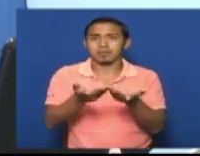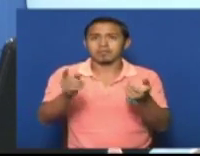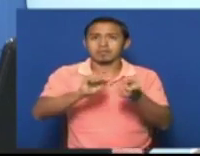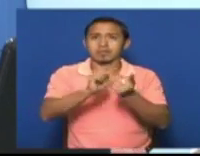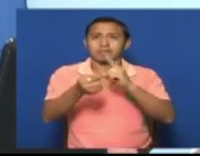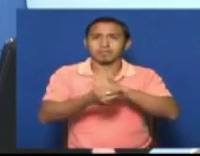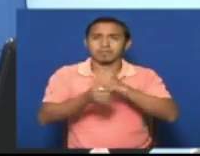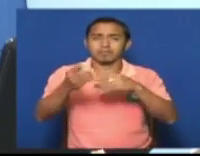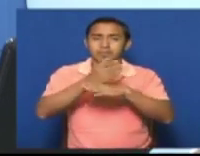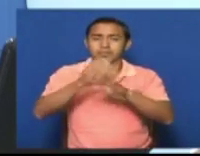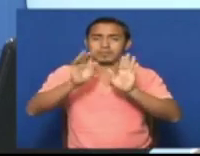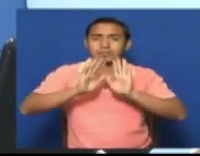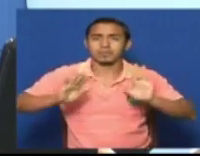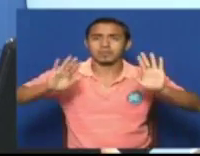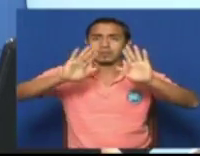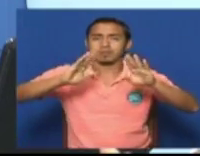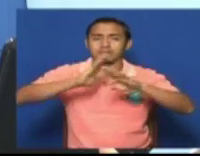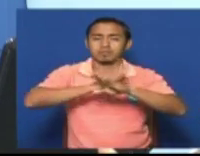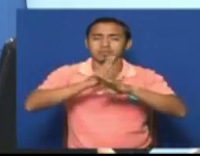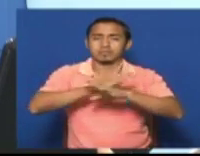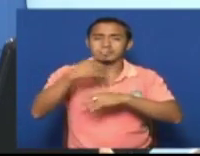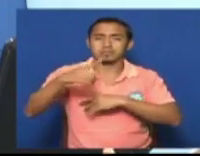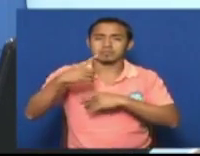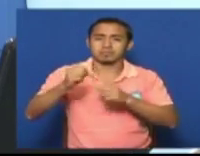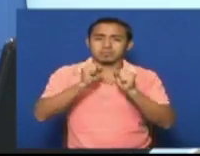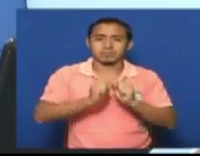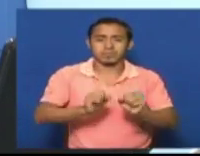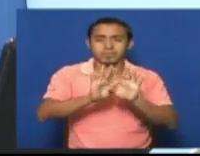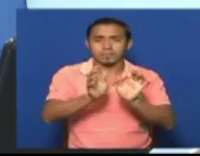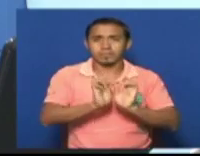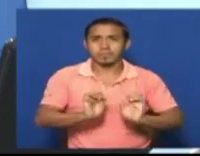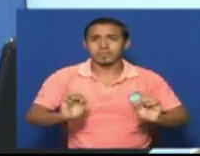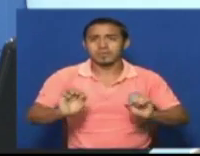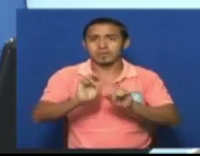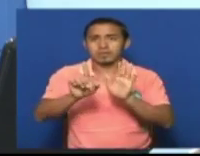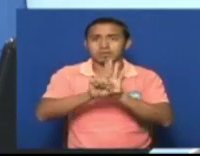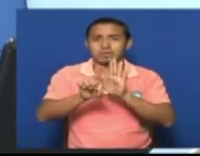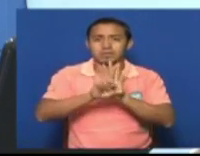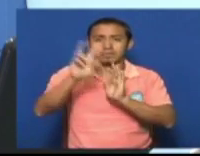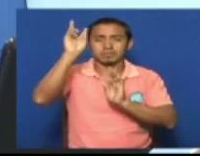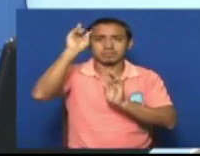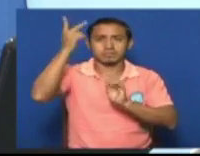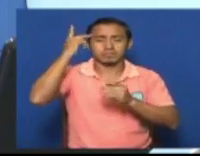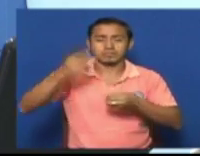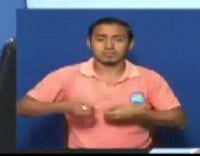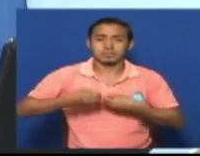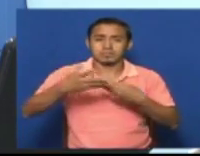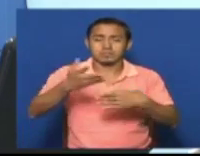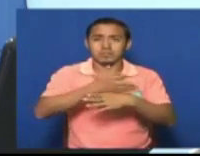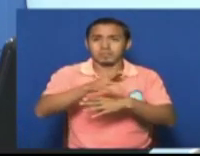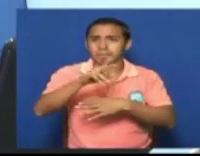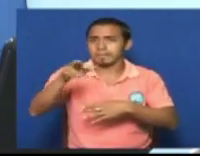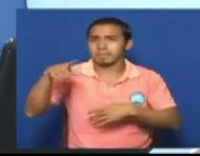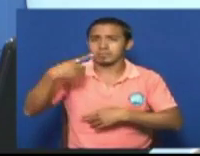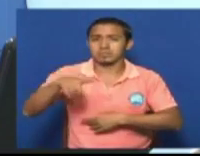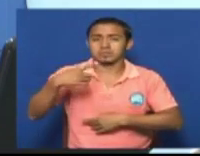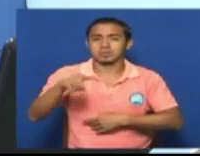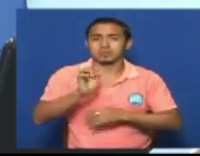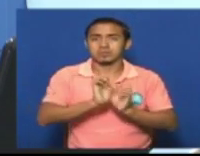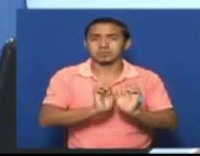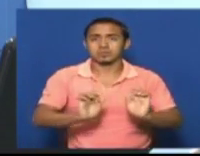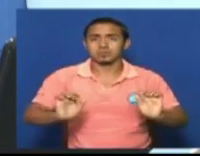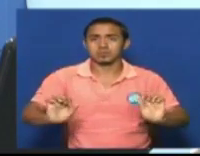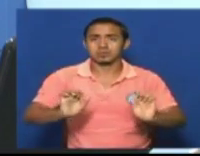sobre los derechos de la niña y el niño y en las leyes políticas públicas y restitución de los derechos de la niñez